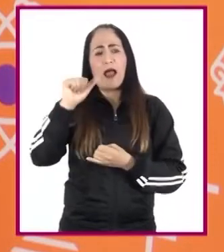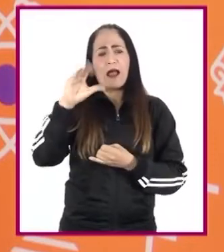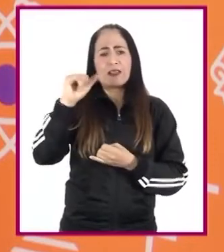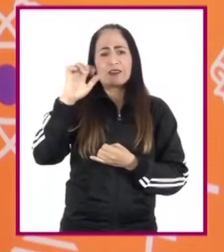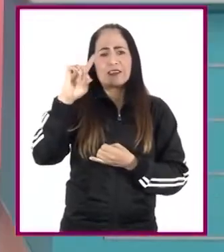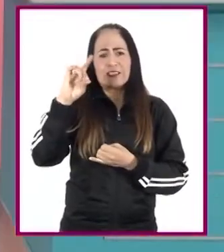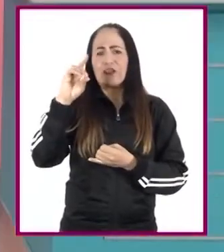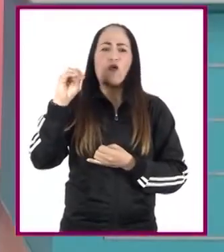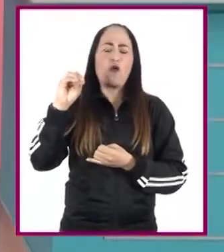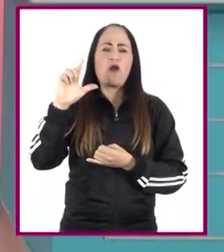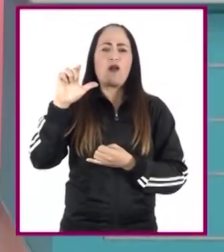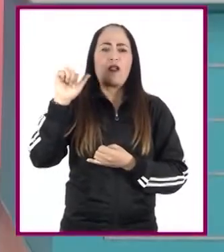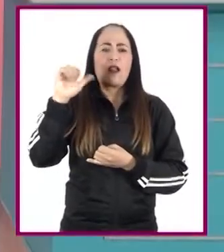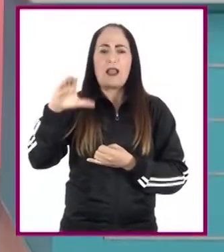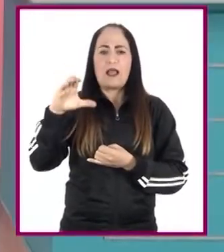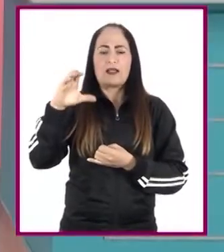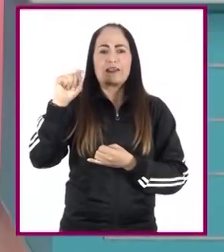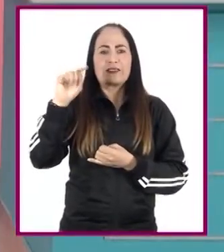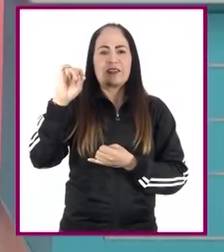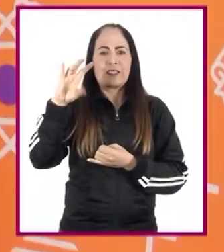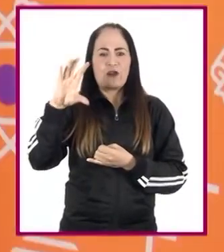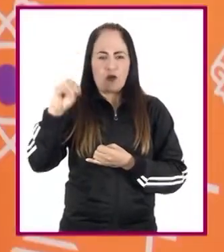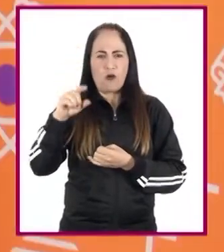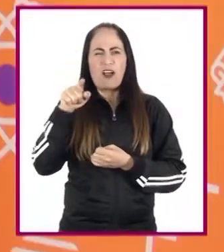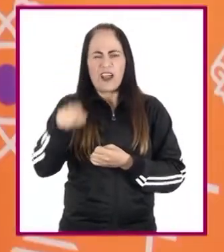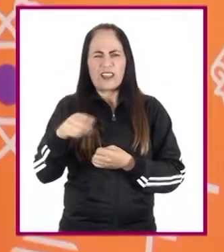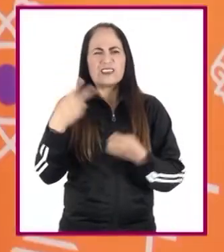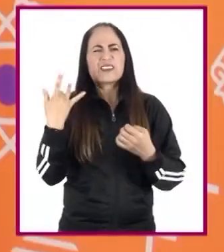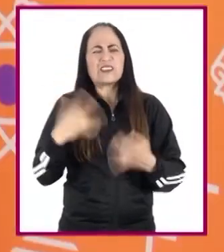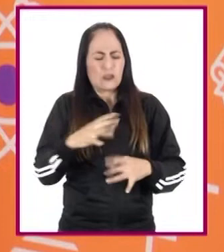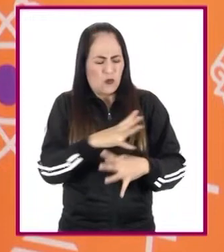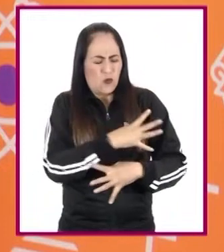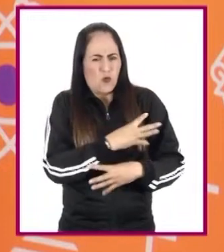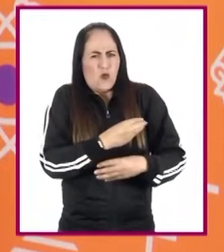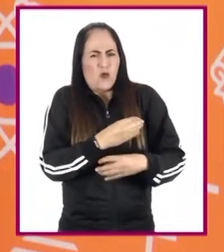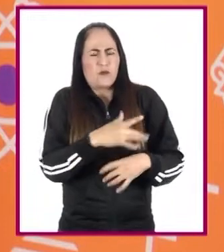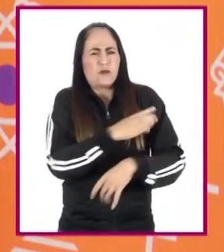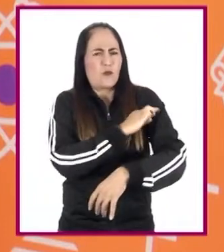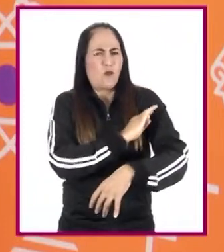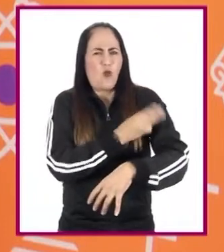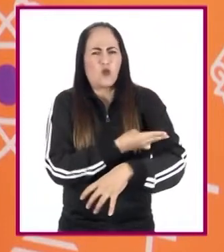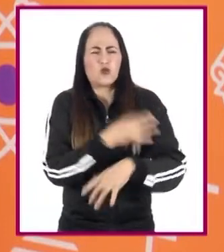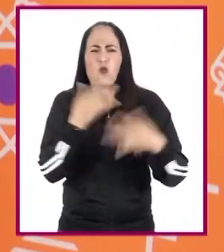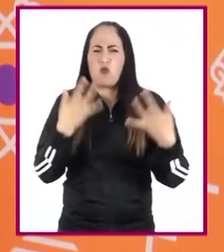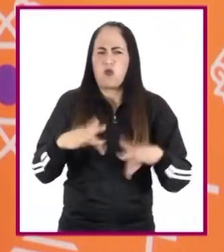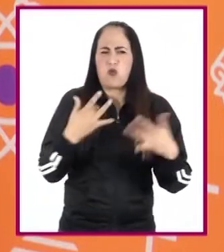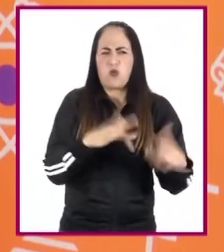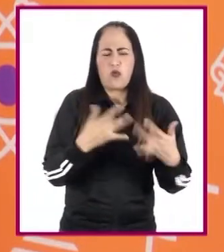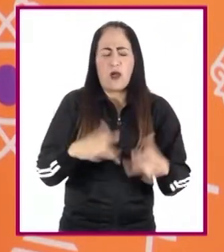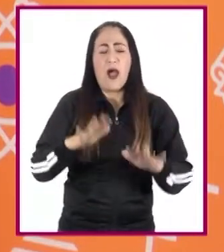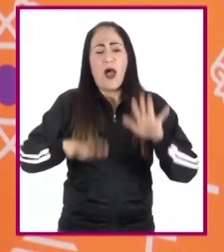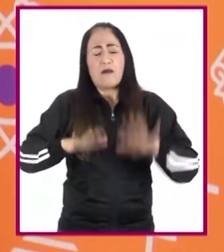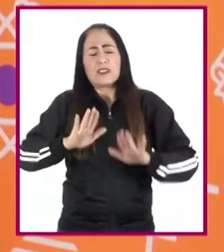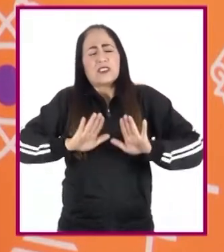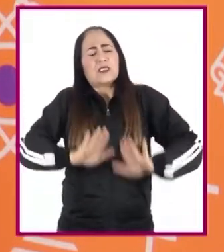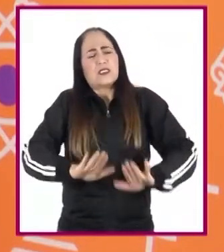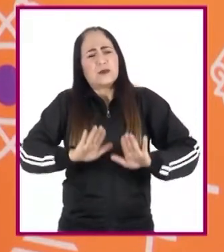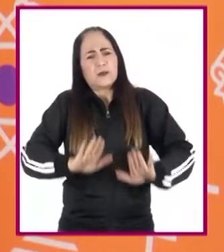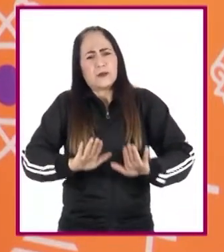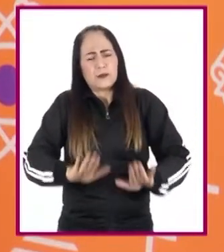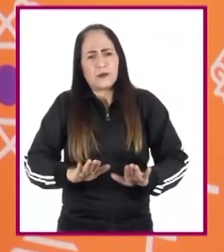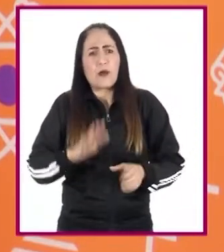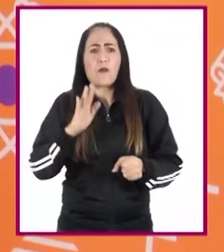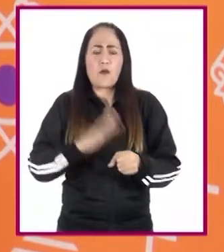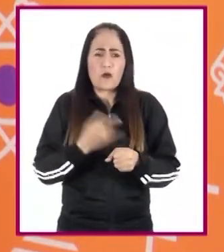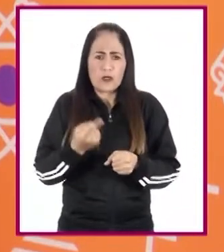láctico. Este compuesto es responsable del dolor que sentimos en el músculo y que muchas veces nos hace detenernos, ya que se cree